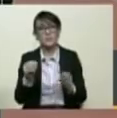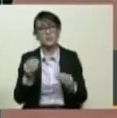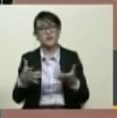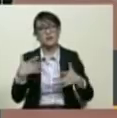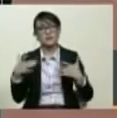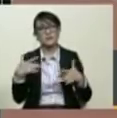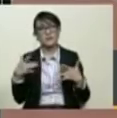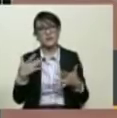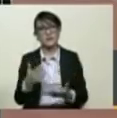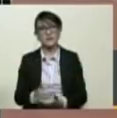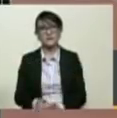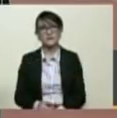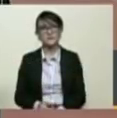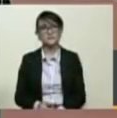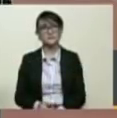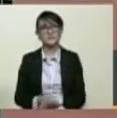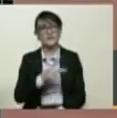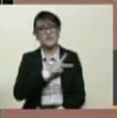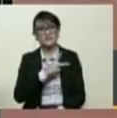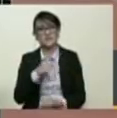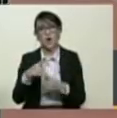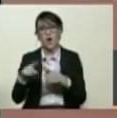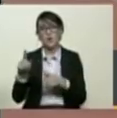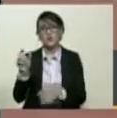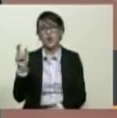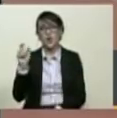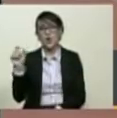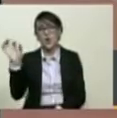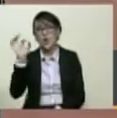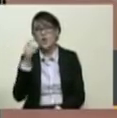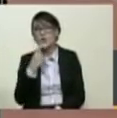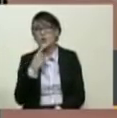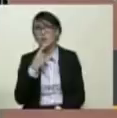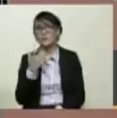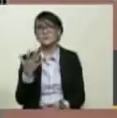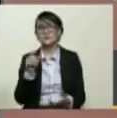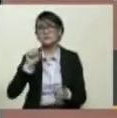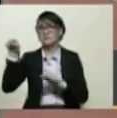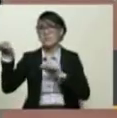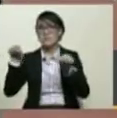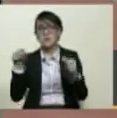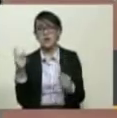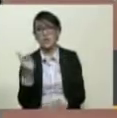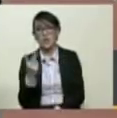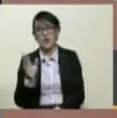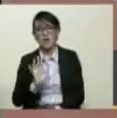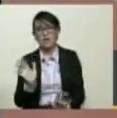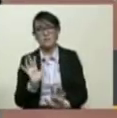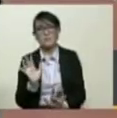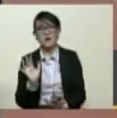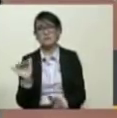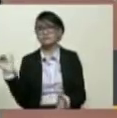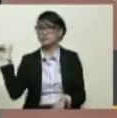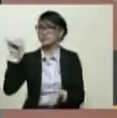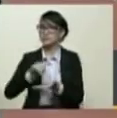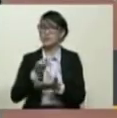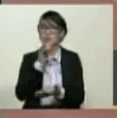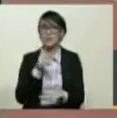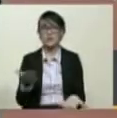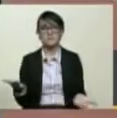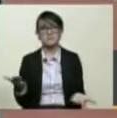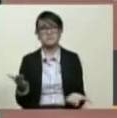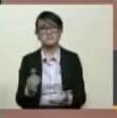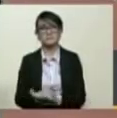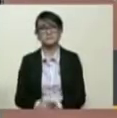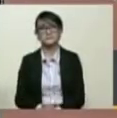actividades. No sale de Venevisión y no sale de Globovisión, cuando lo lógico es que recorriera el país llevando un determinado mensaje.